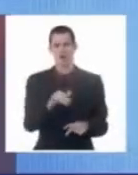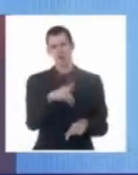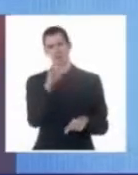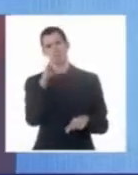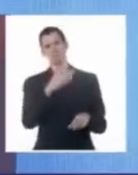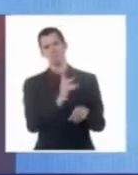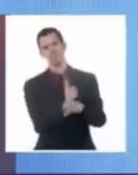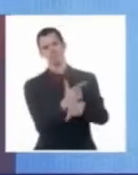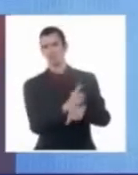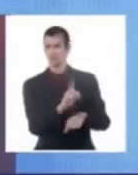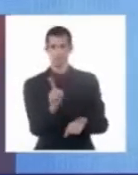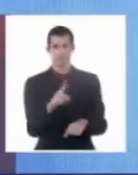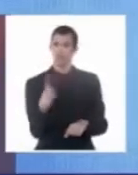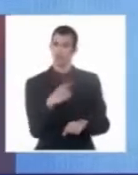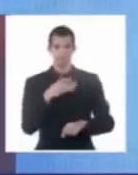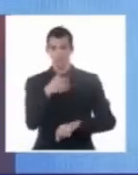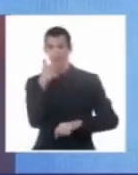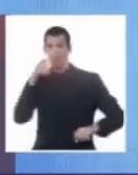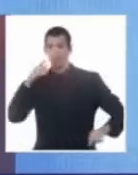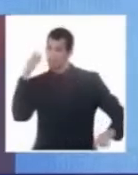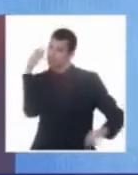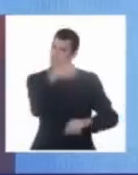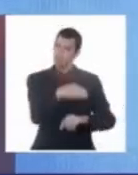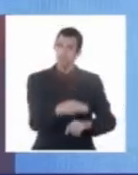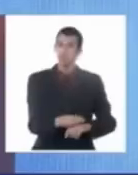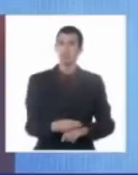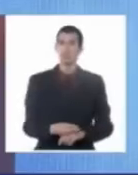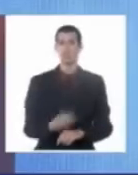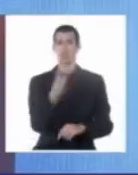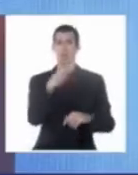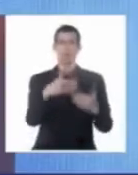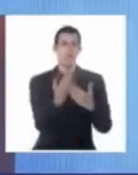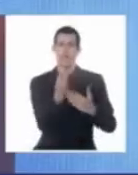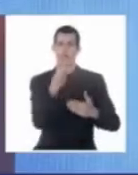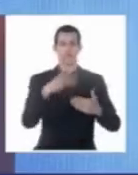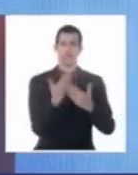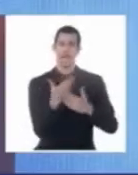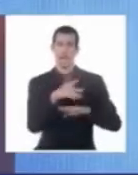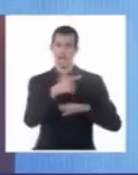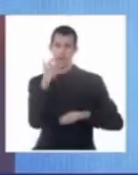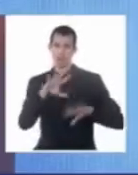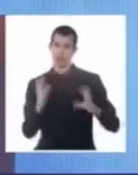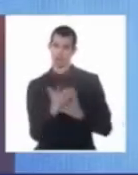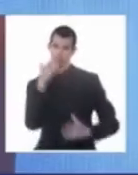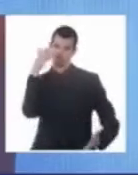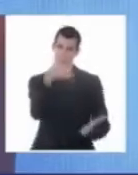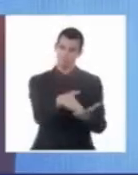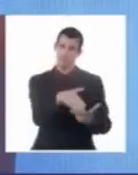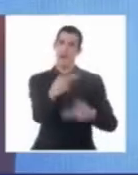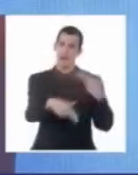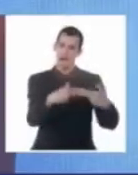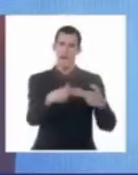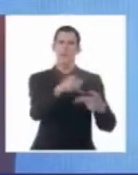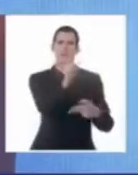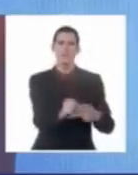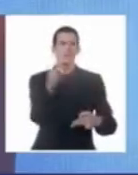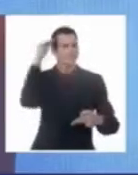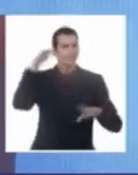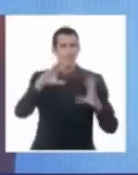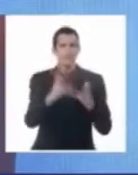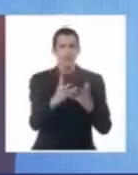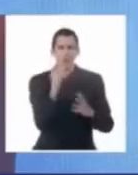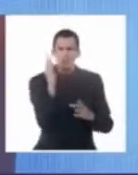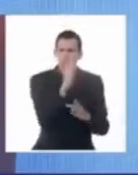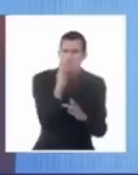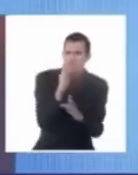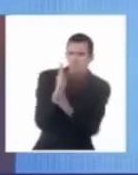se ha detenido a los autores de estos casos y se ha puesto a disposición de la fiscalía hecho que cuando hemos investigado en la mayoría de los casos han estado motivados